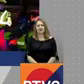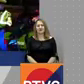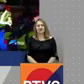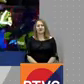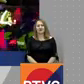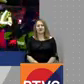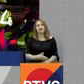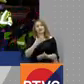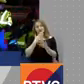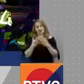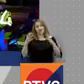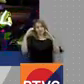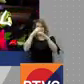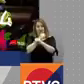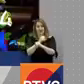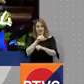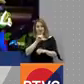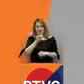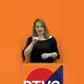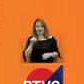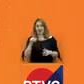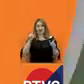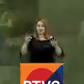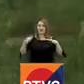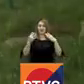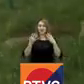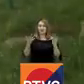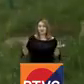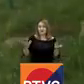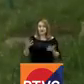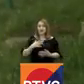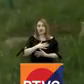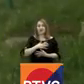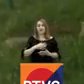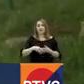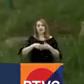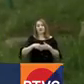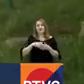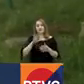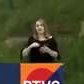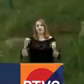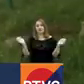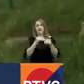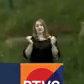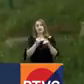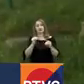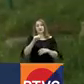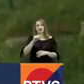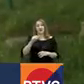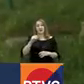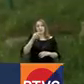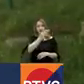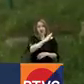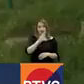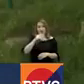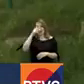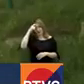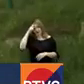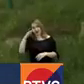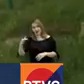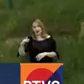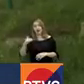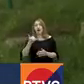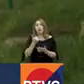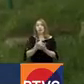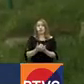buenas noches línea y televidentes los saludo desde la vía al mar sentido barranquilla cartagena desde este punto hay un puesto